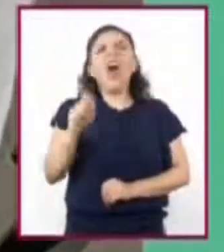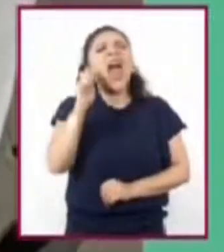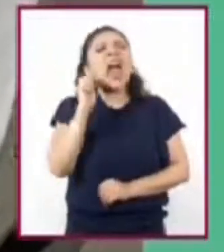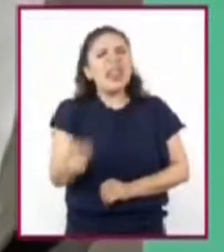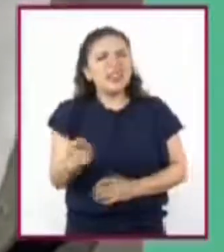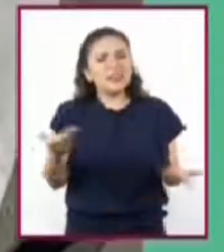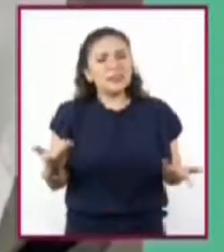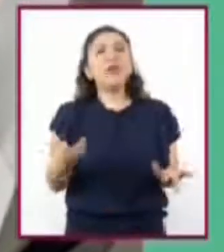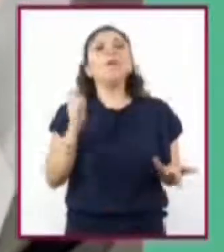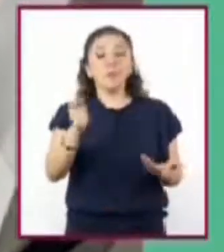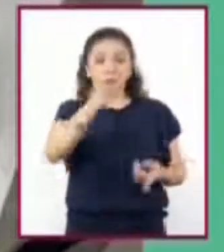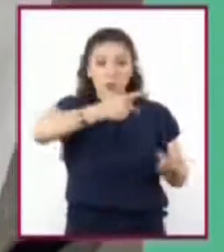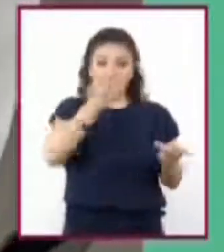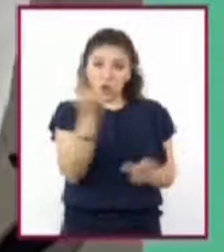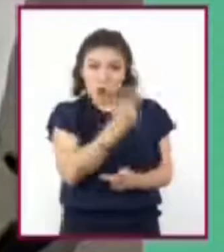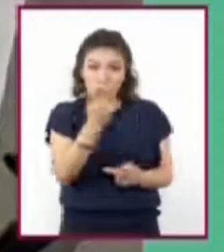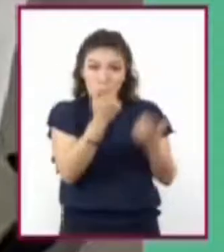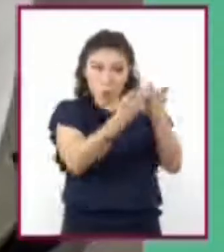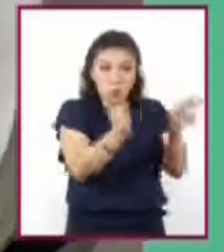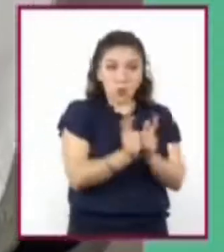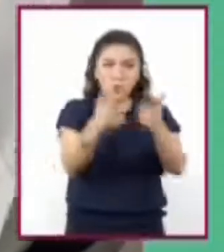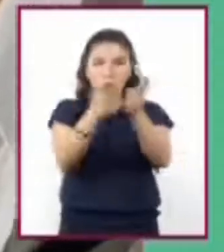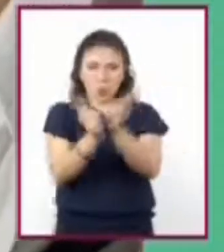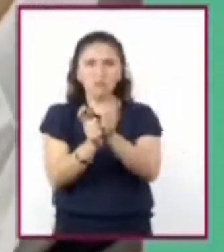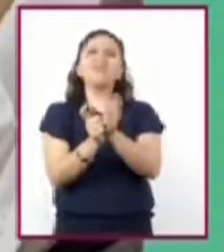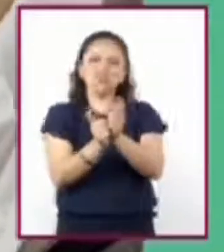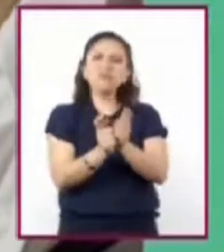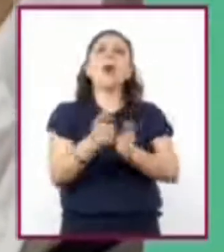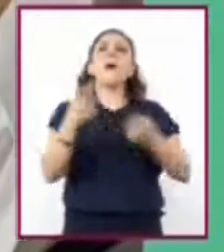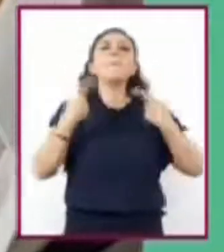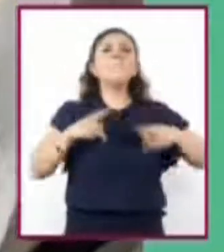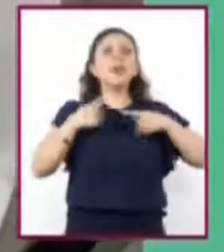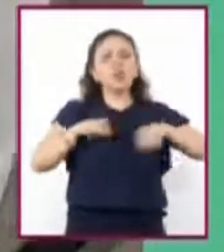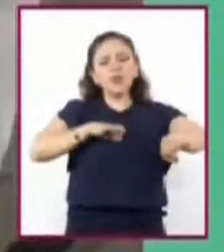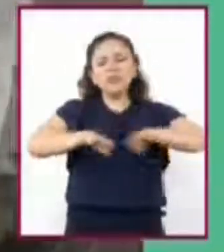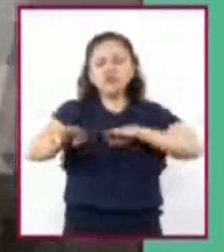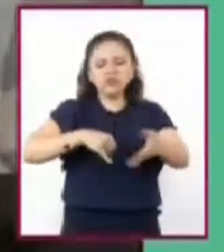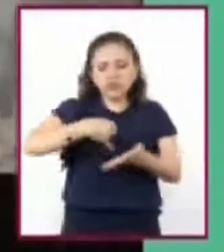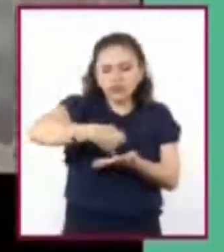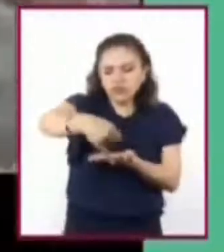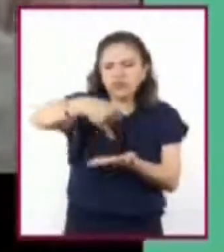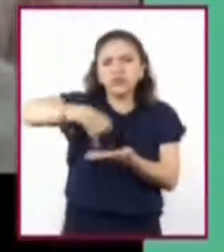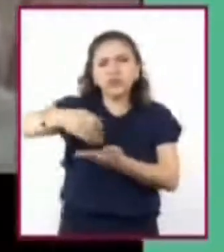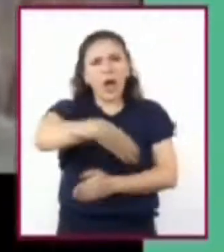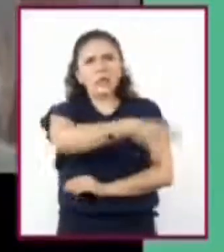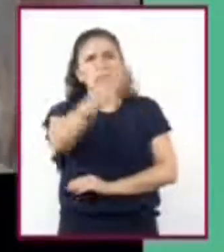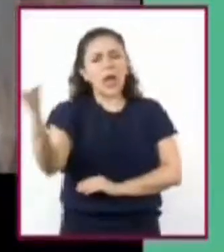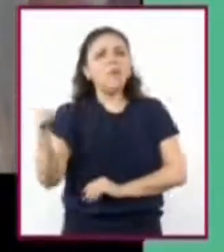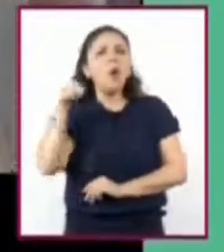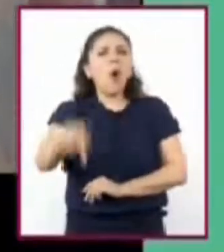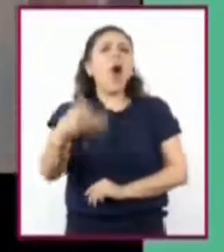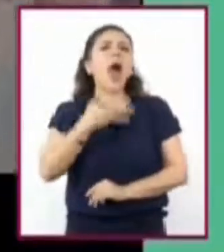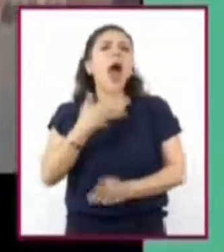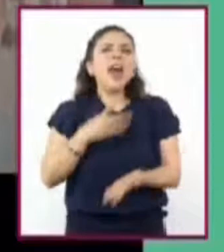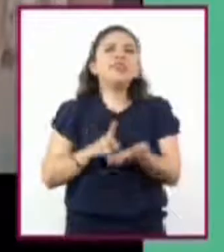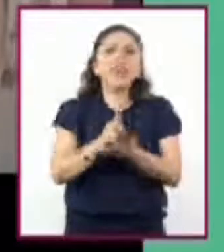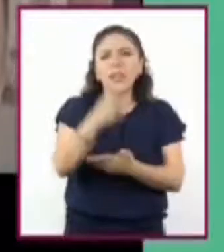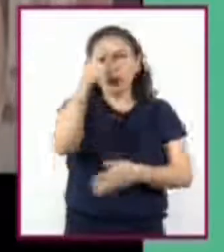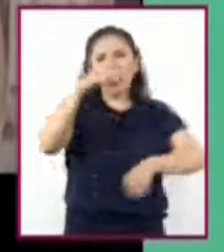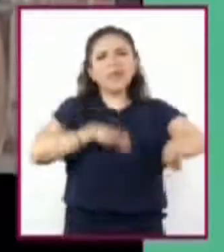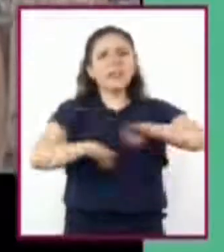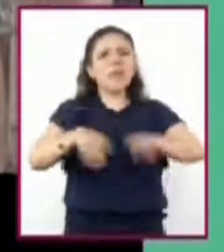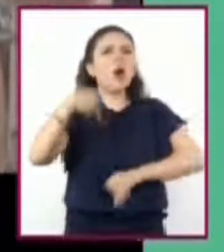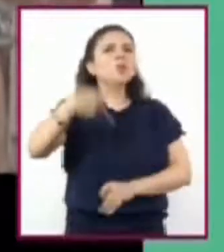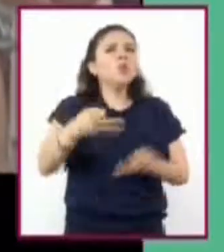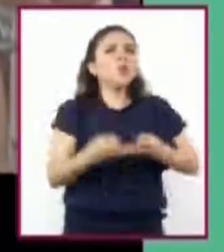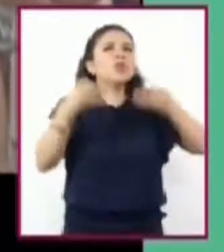esto? Sociedades donde los campesinos comunes, por tener derecho de trabajar sus